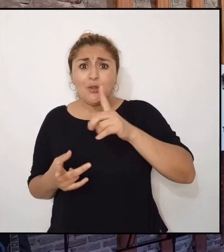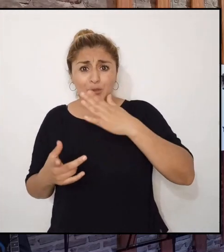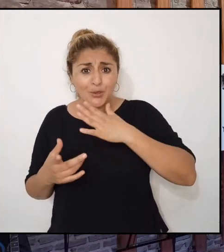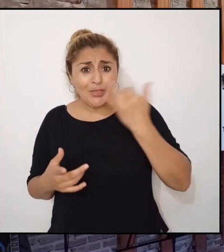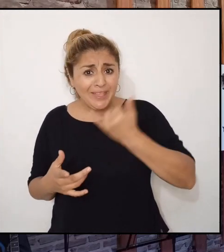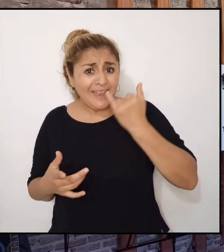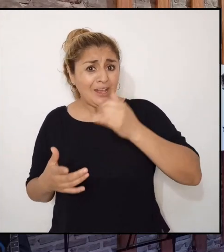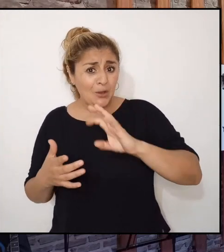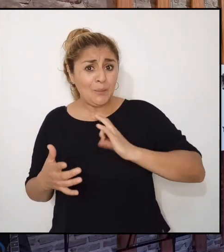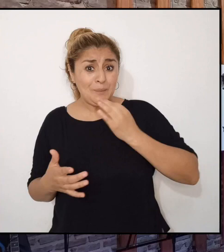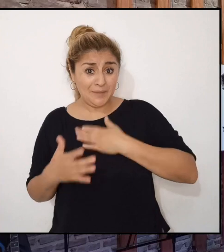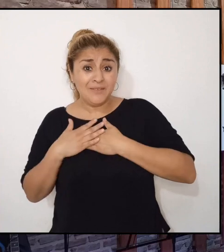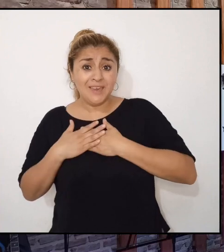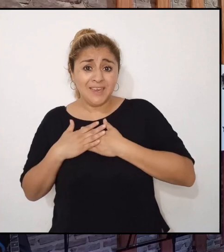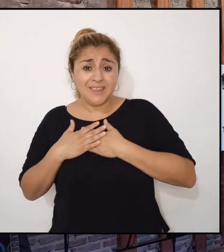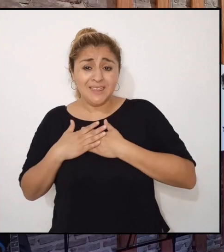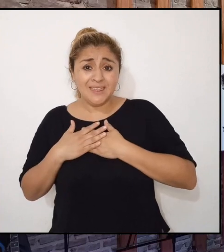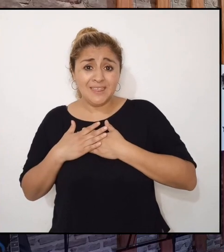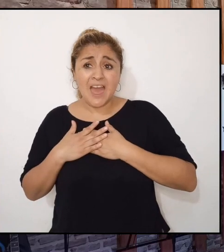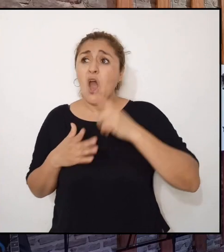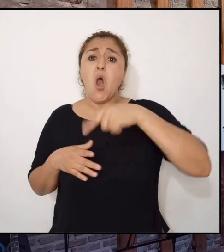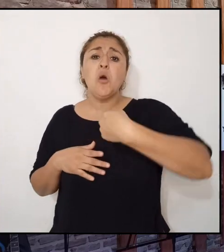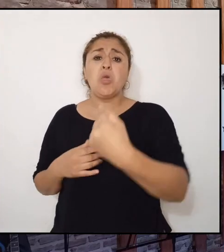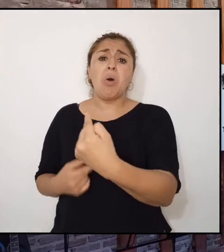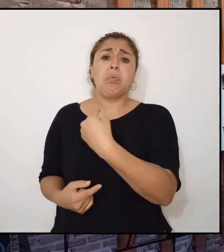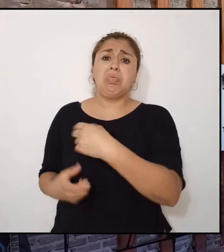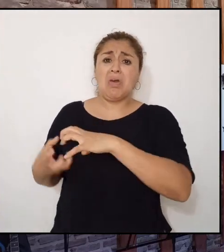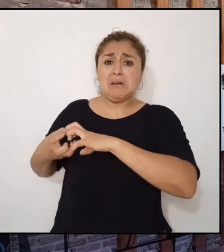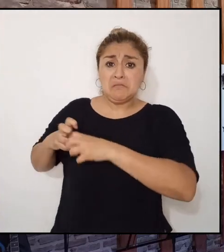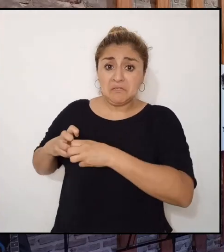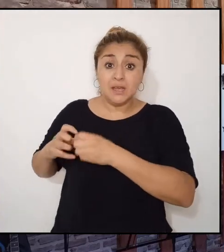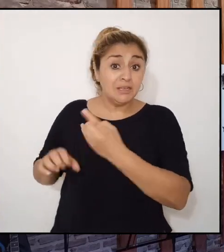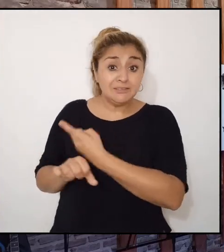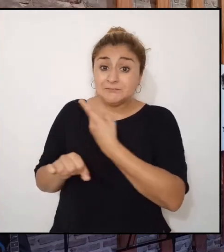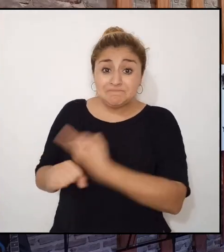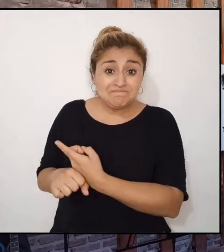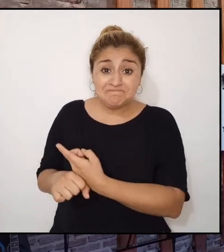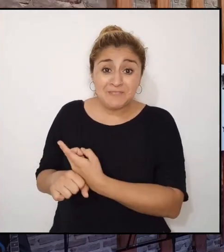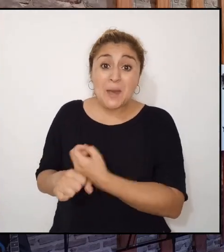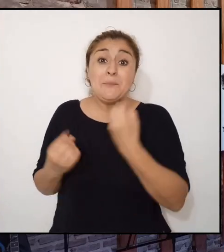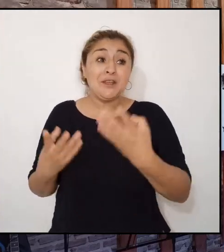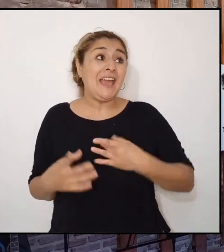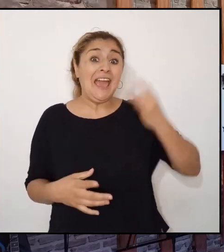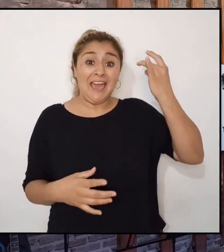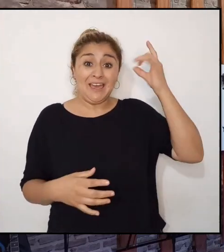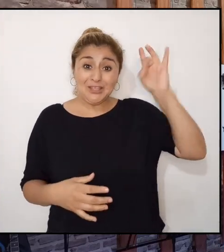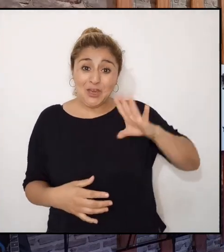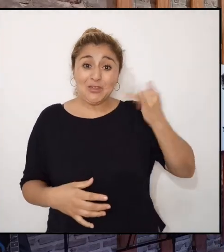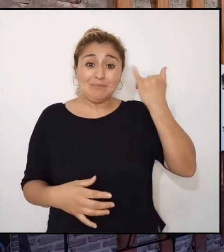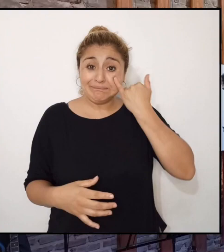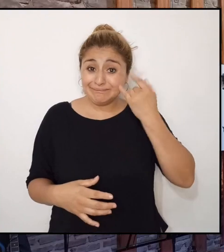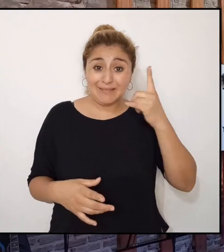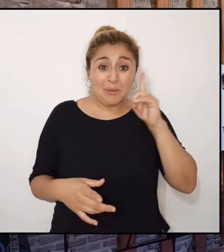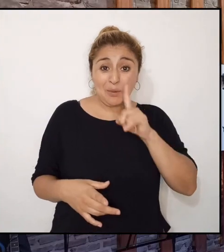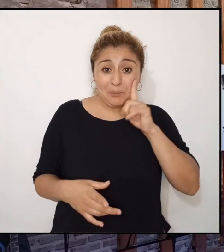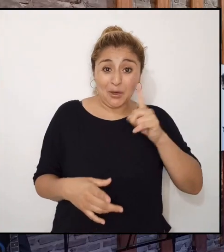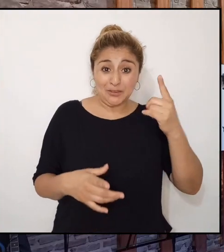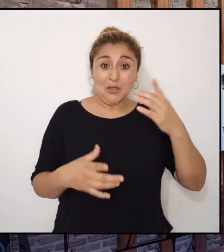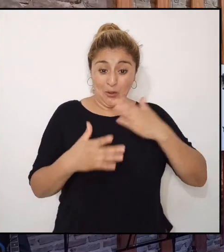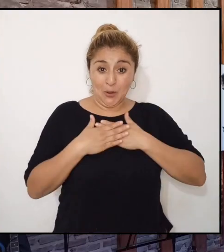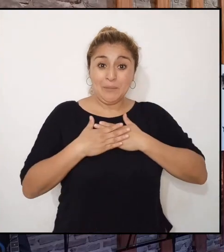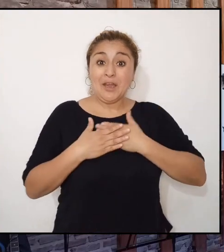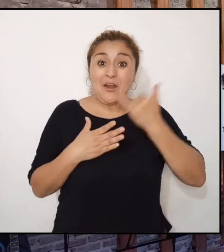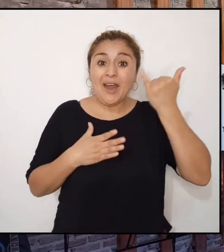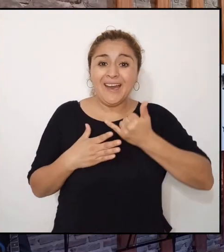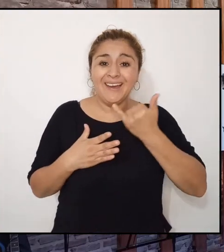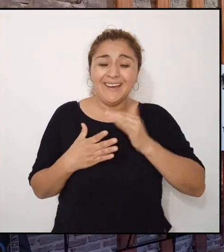permitir que nadie te destruya hasta que cumpla su propósito, hasta que Él quiera, hasta que Él te llame o hasta que Él te